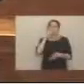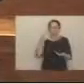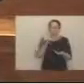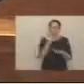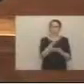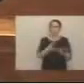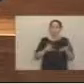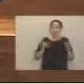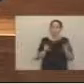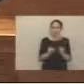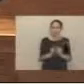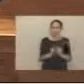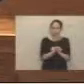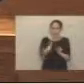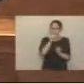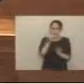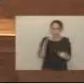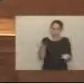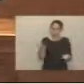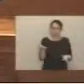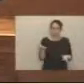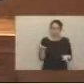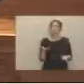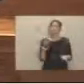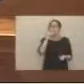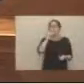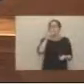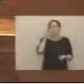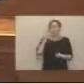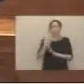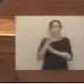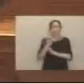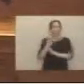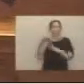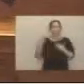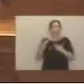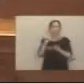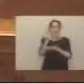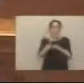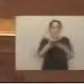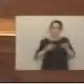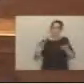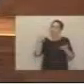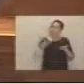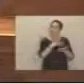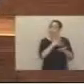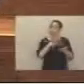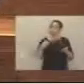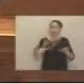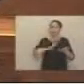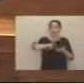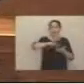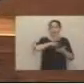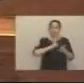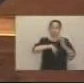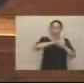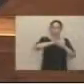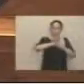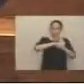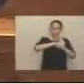recuérdelo. Y recuérdeme lo que me planteó. Un dictamen al que quería que nos adhiriéramos.